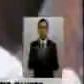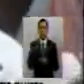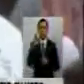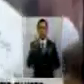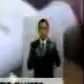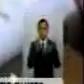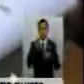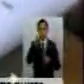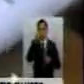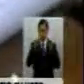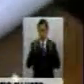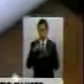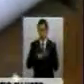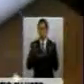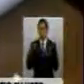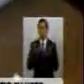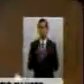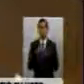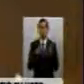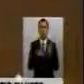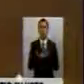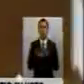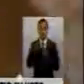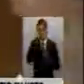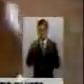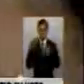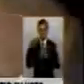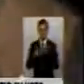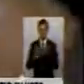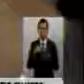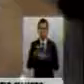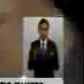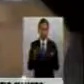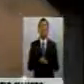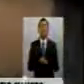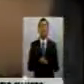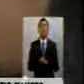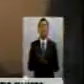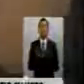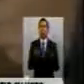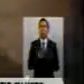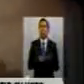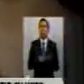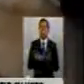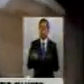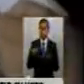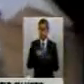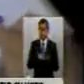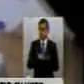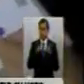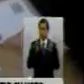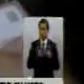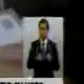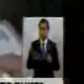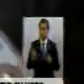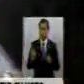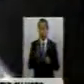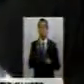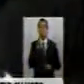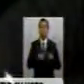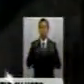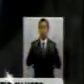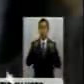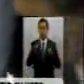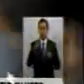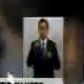estructura judicial, nuevo código de procedimiento judicial que va a permitir que las personas puedan